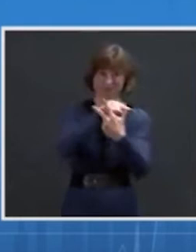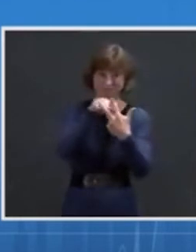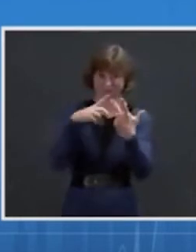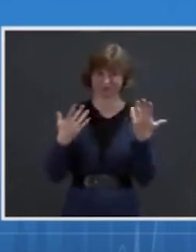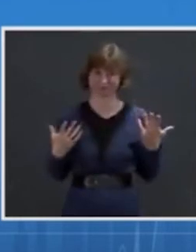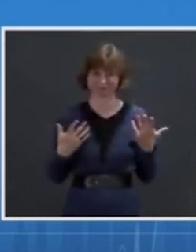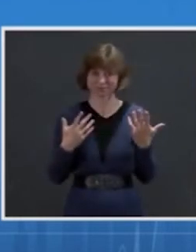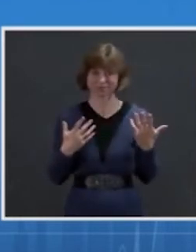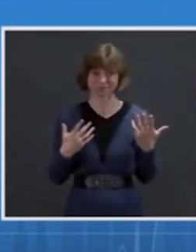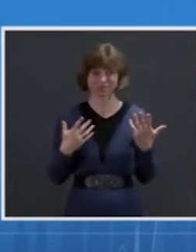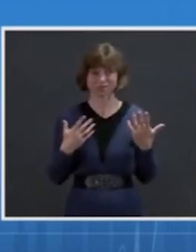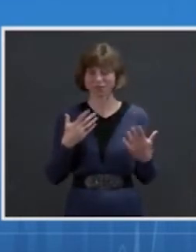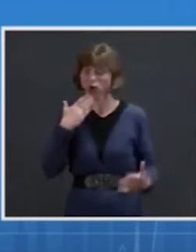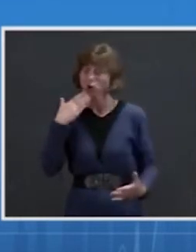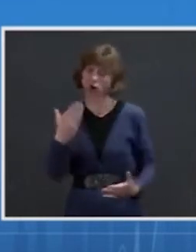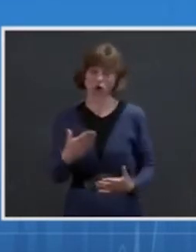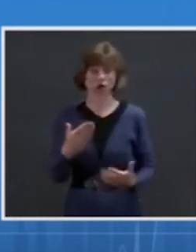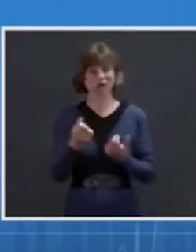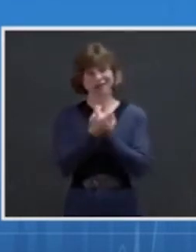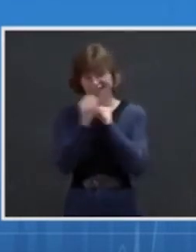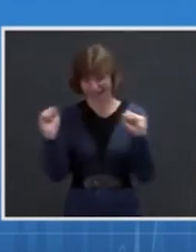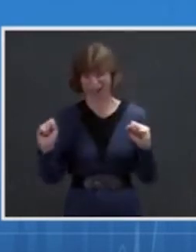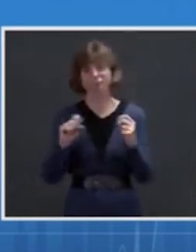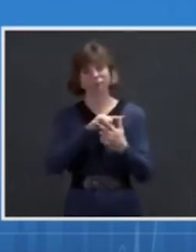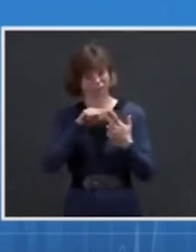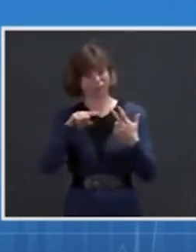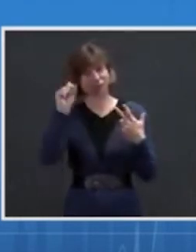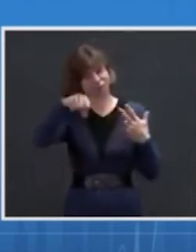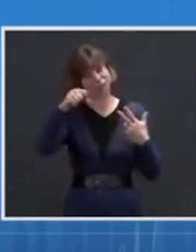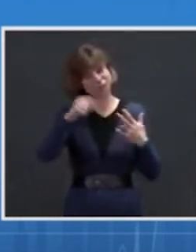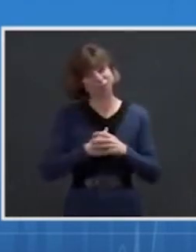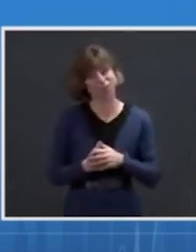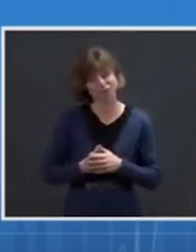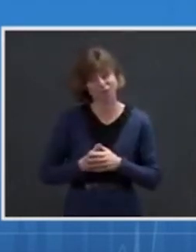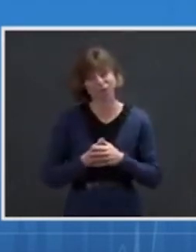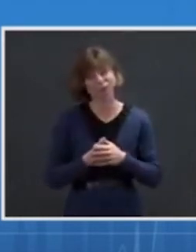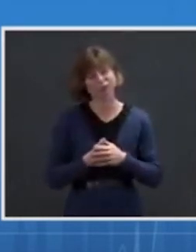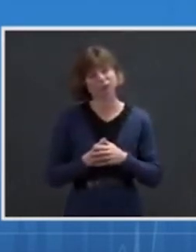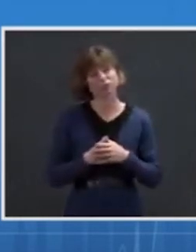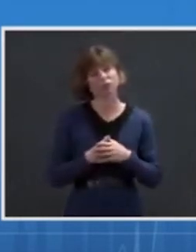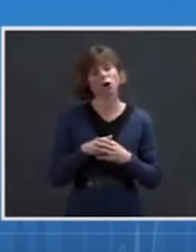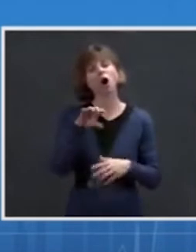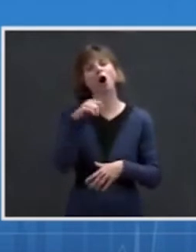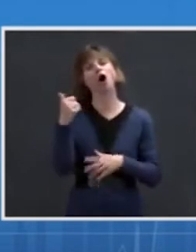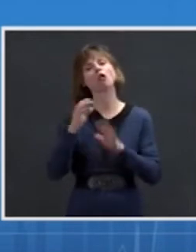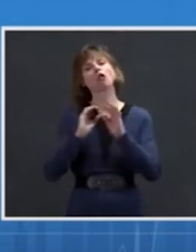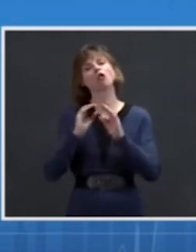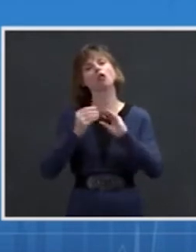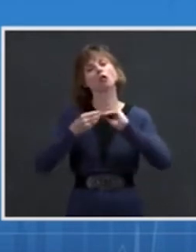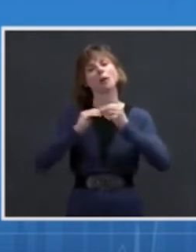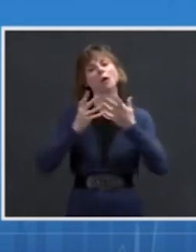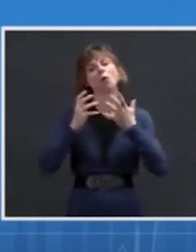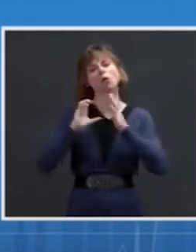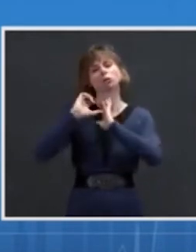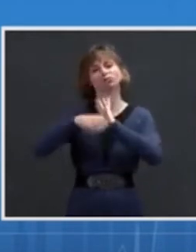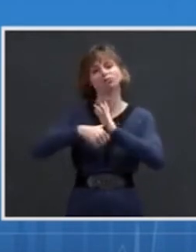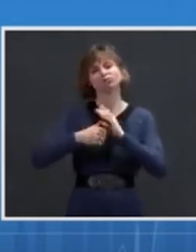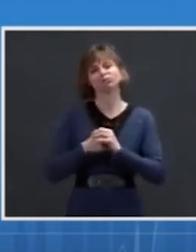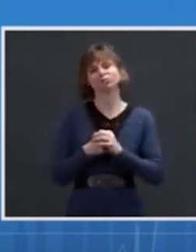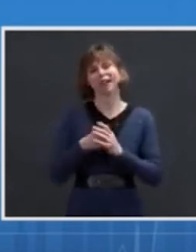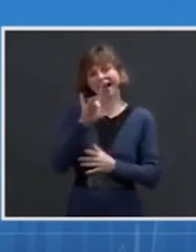bueno un número muy importante que quiero volver a enfatizar es éste 85 por ciento de eficacia contra el hobbit 19 severo a nivel mundial